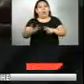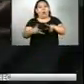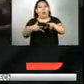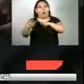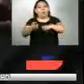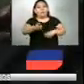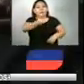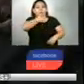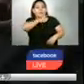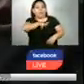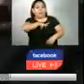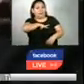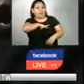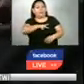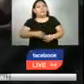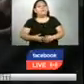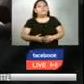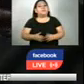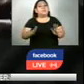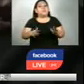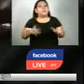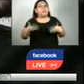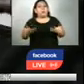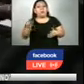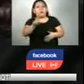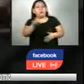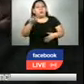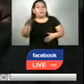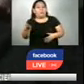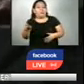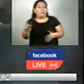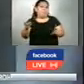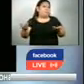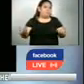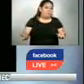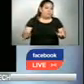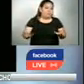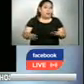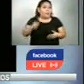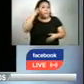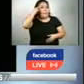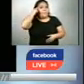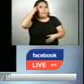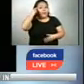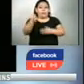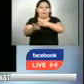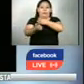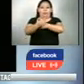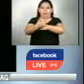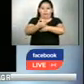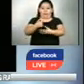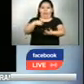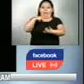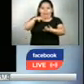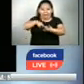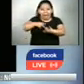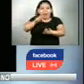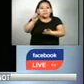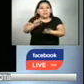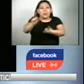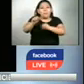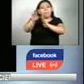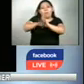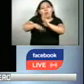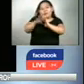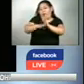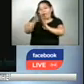identidad. Lo que se llama ingeniería social es hacerle creer a la víctima de que es una